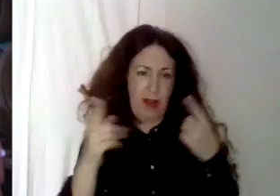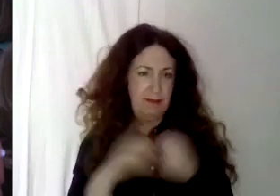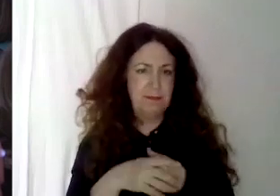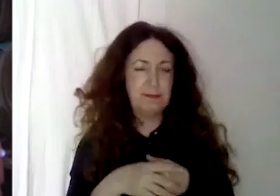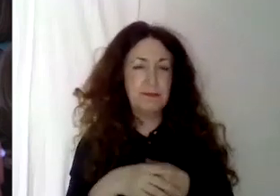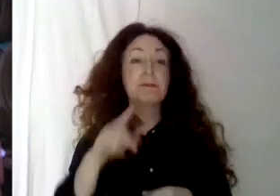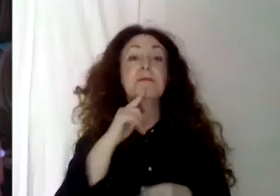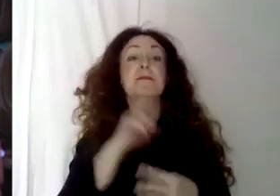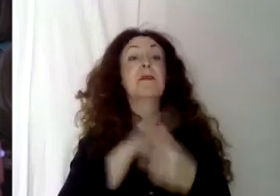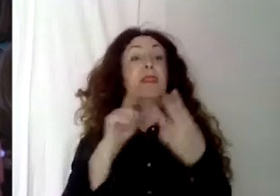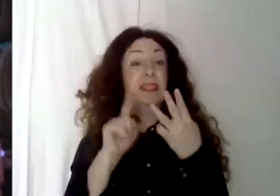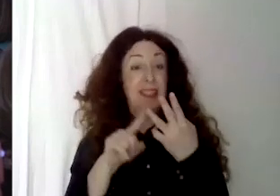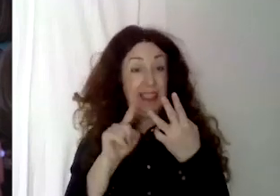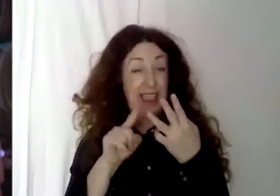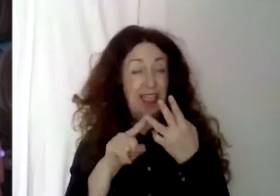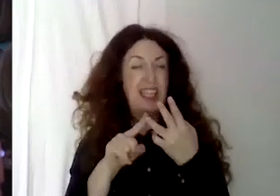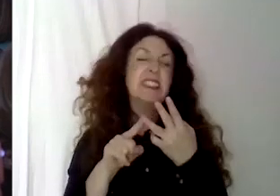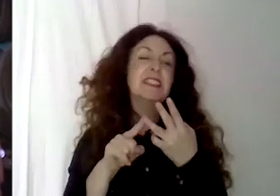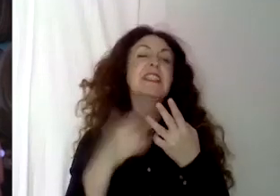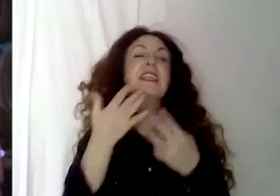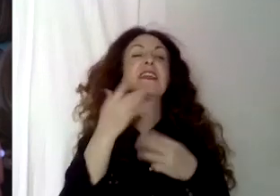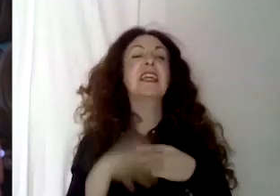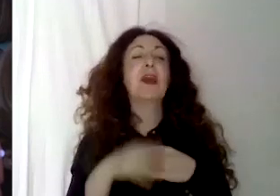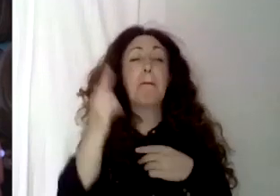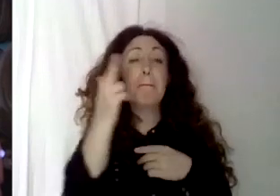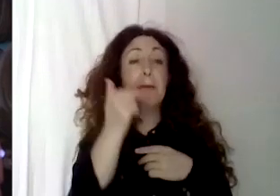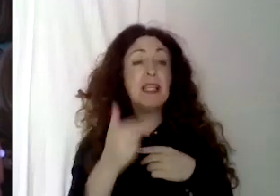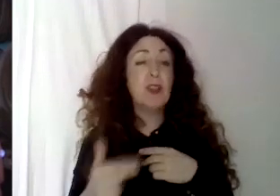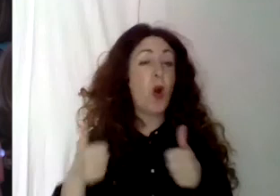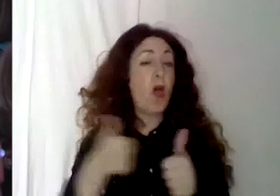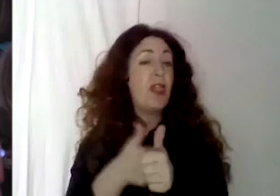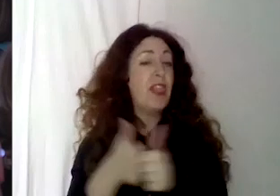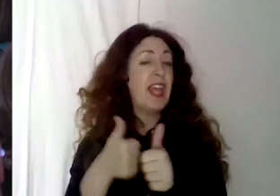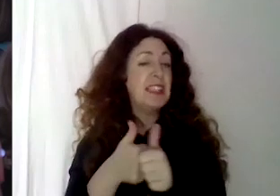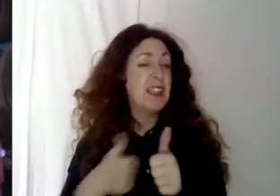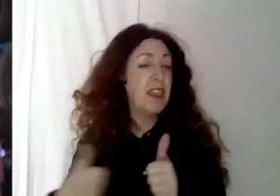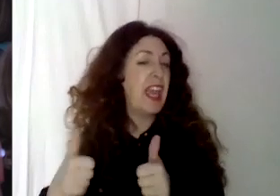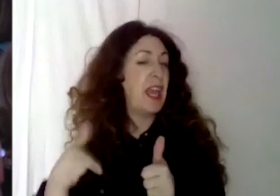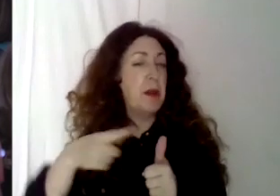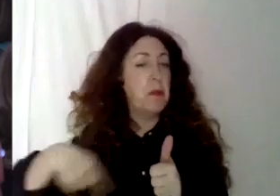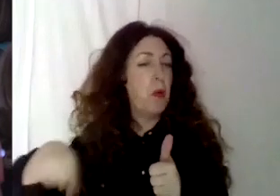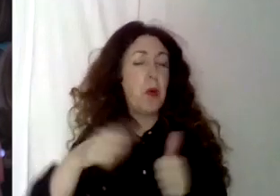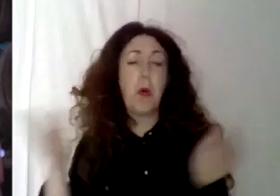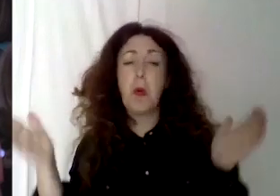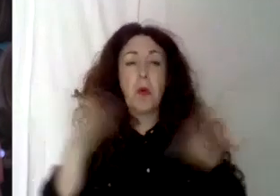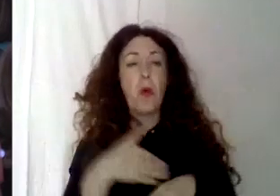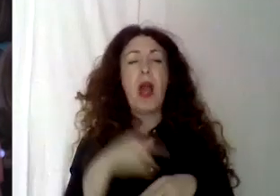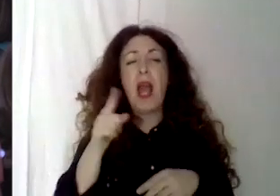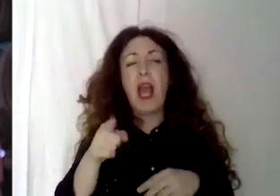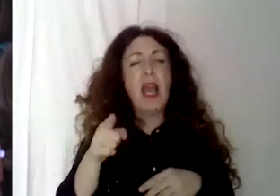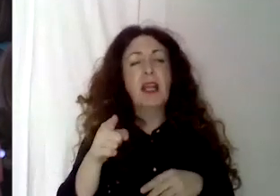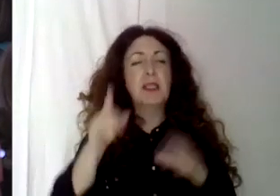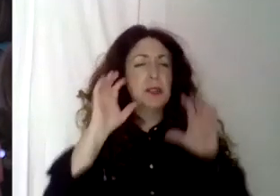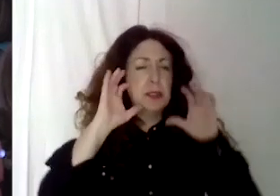el caso de un pintor que no tuvo discípulos, que prácticamente no pintaba, que iba como un poseso